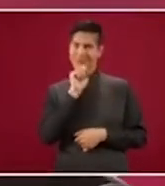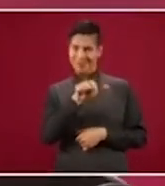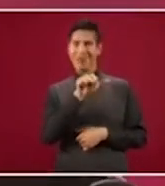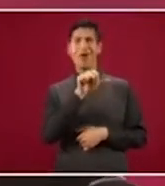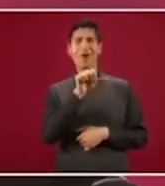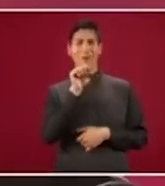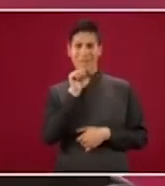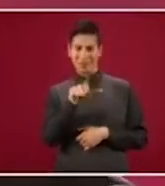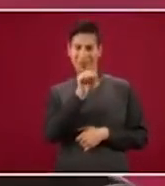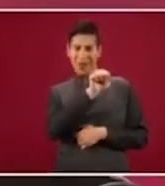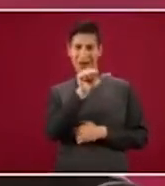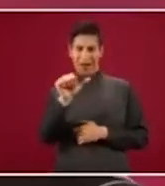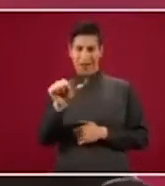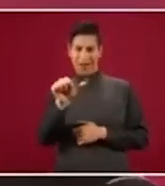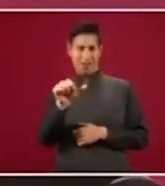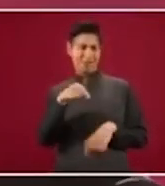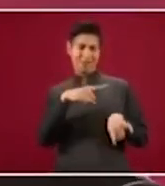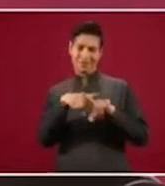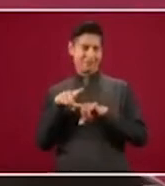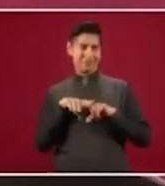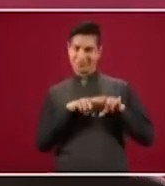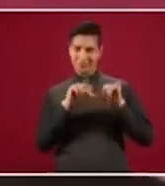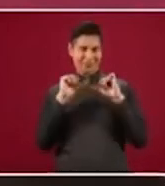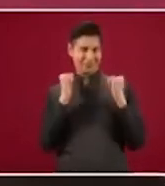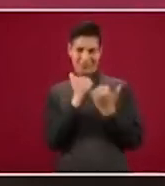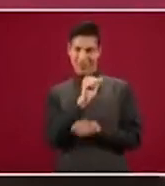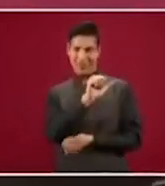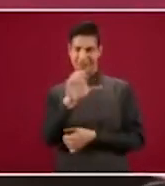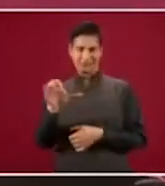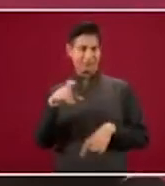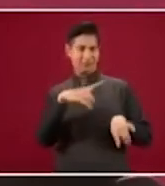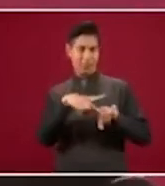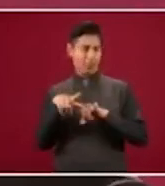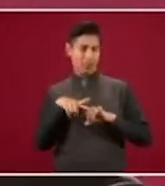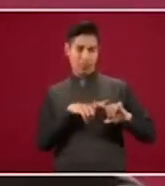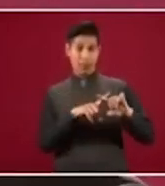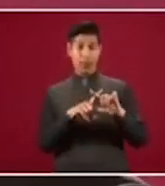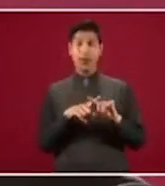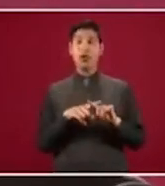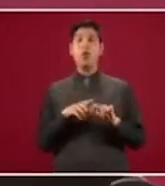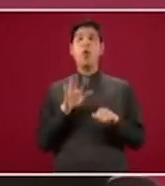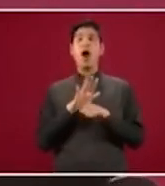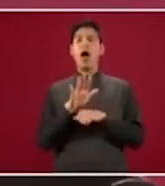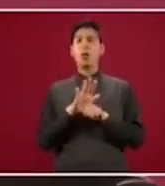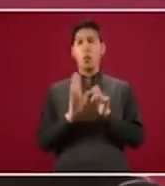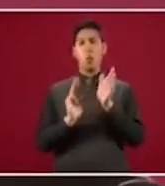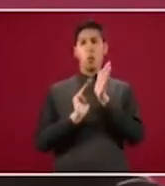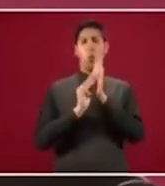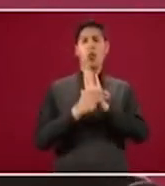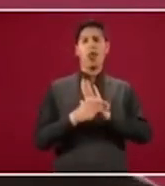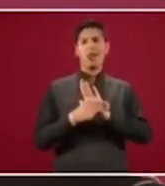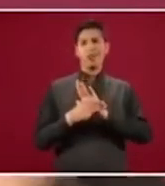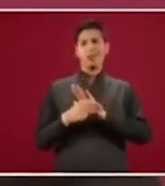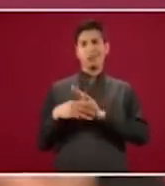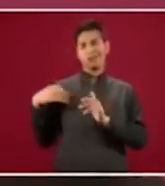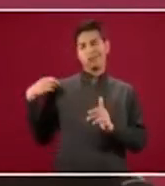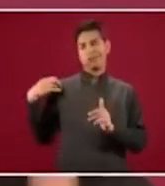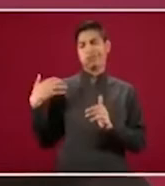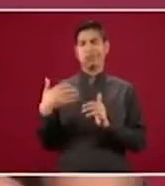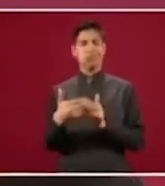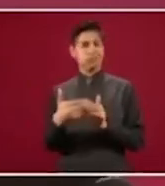otras organizaciones semejantes. El modelo ahí funciona desde hace varias décadas, es un modelo de